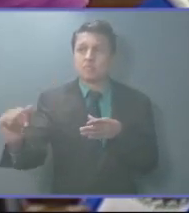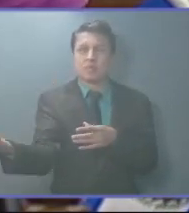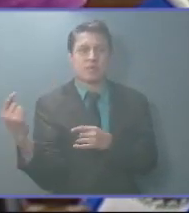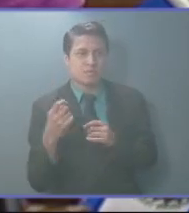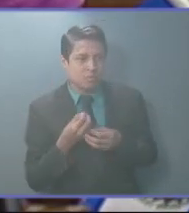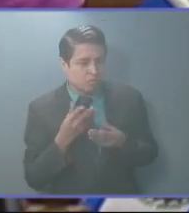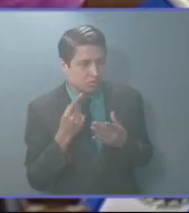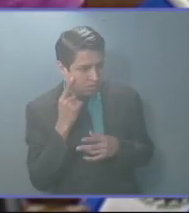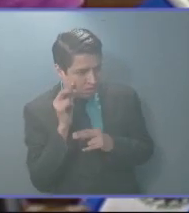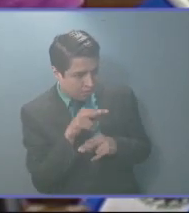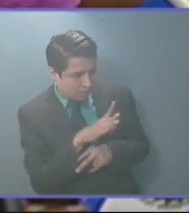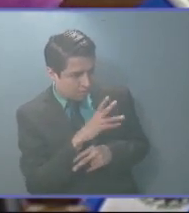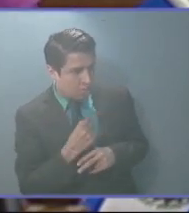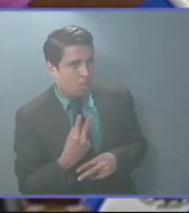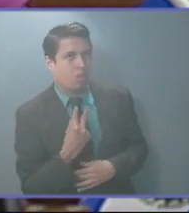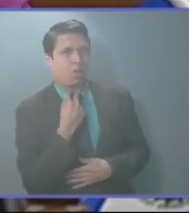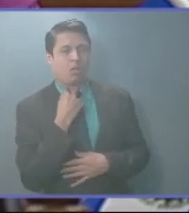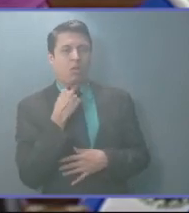preocupación